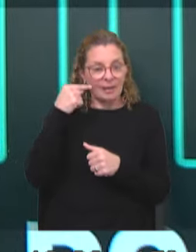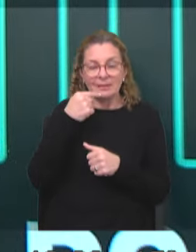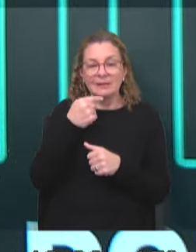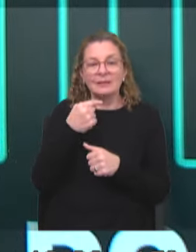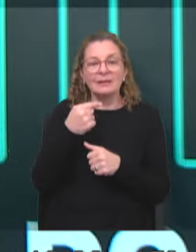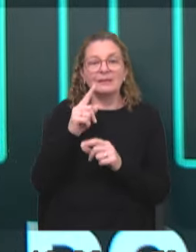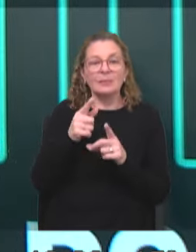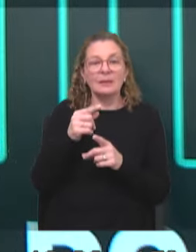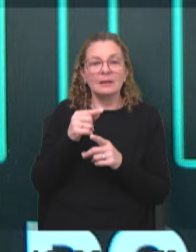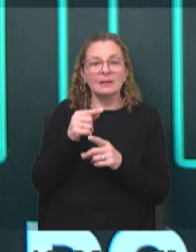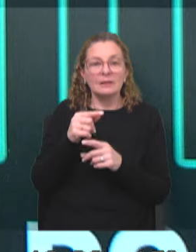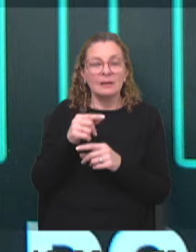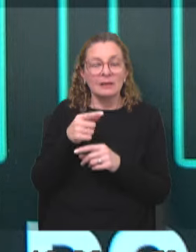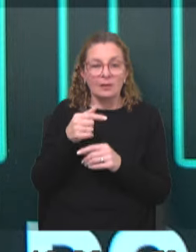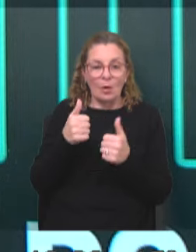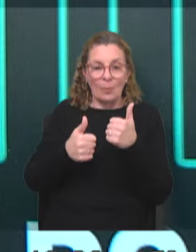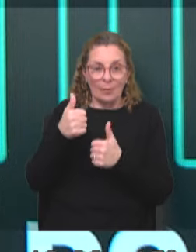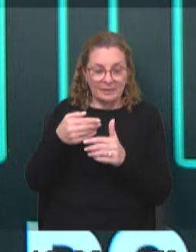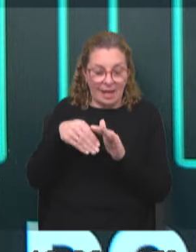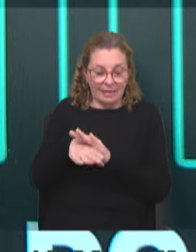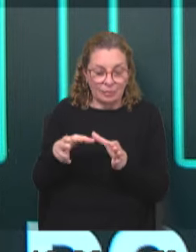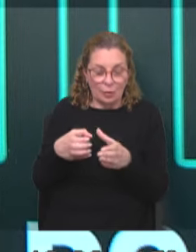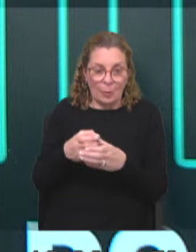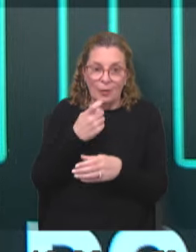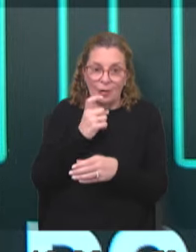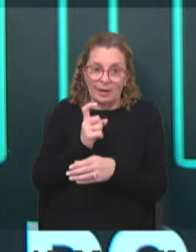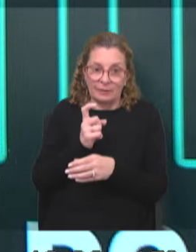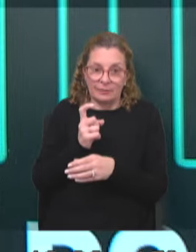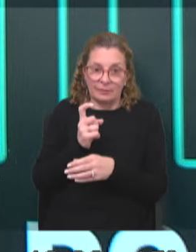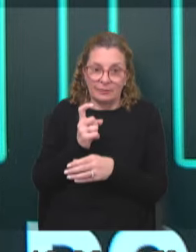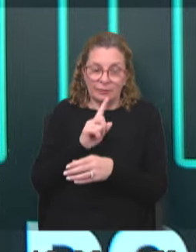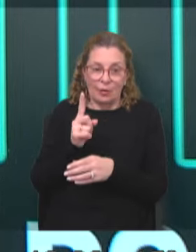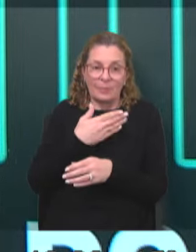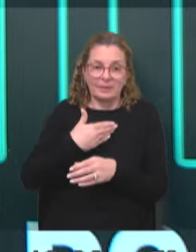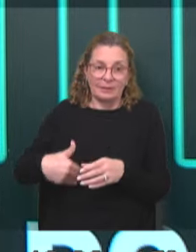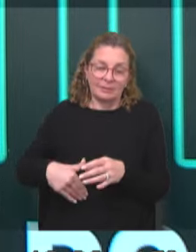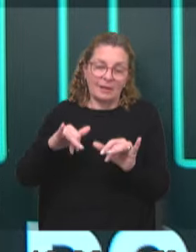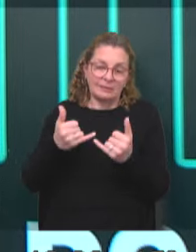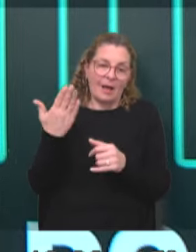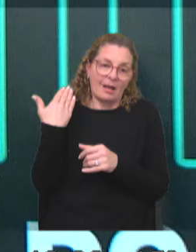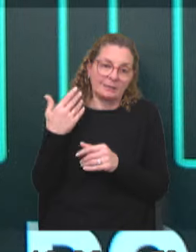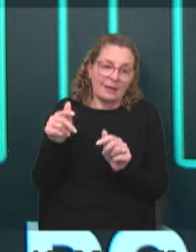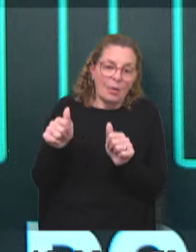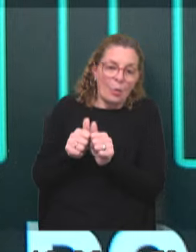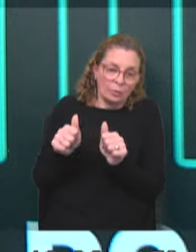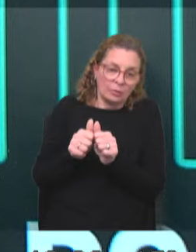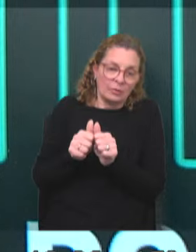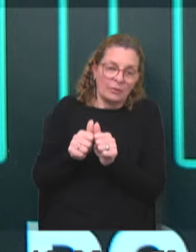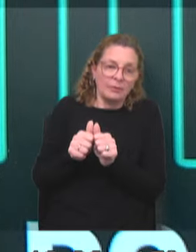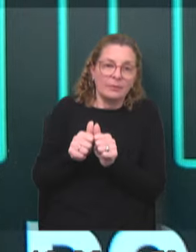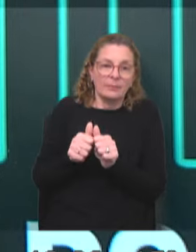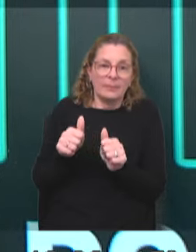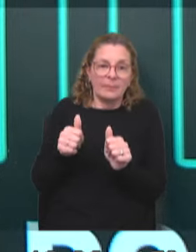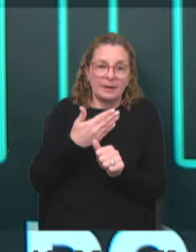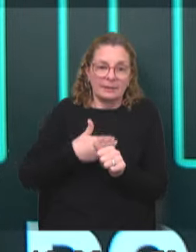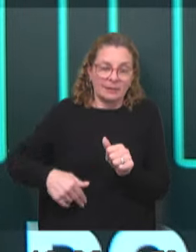Armando también en la competencia interna no interna presidencial porque ya fue y ya está Armada la fórmula sino en la competencia